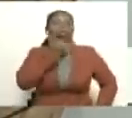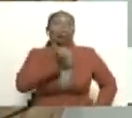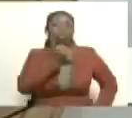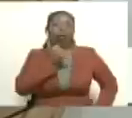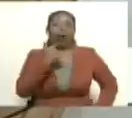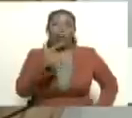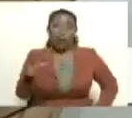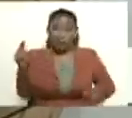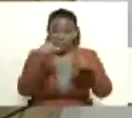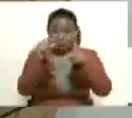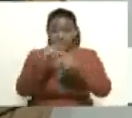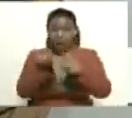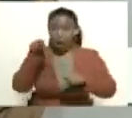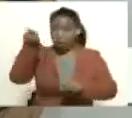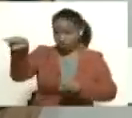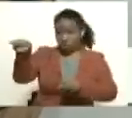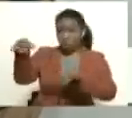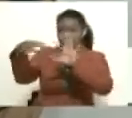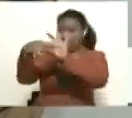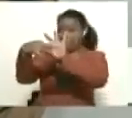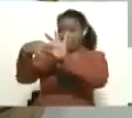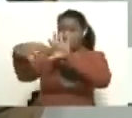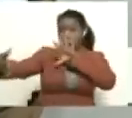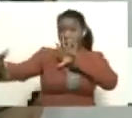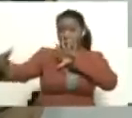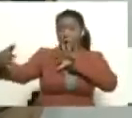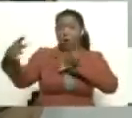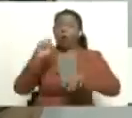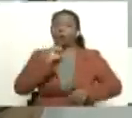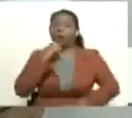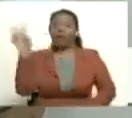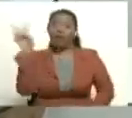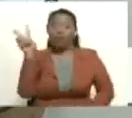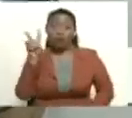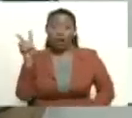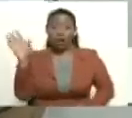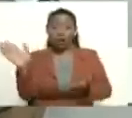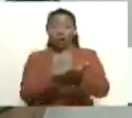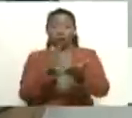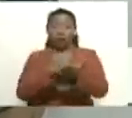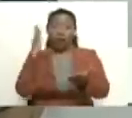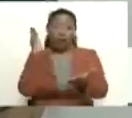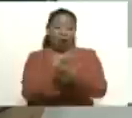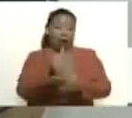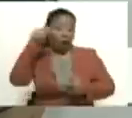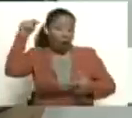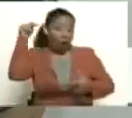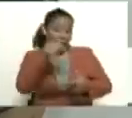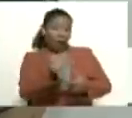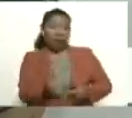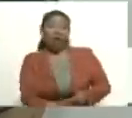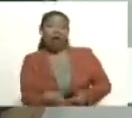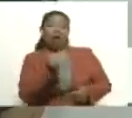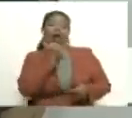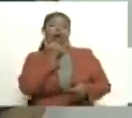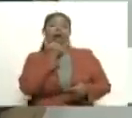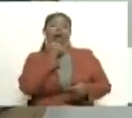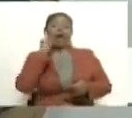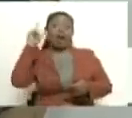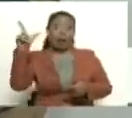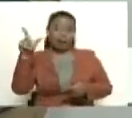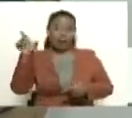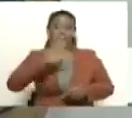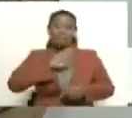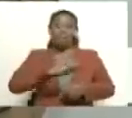dijo de que usted suelta el Código Penal de Venezuela y en la página en que caiga ese delito lo cometió Antonio Ledezma, esa frase es